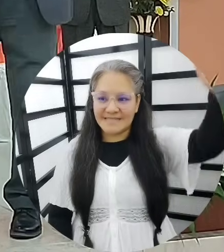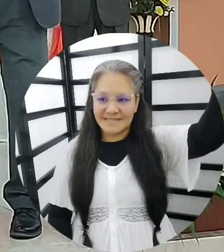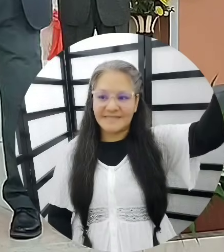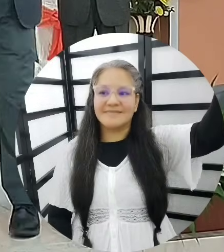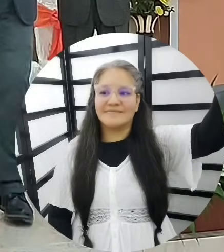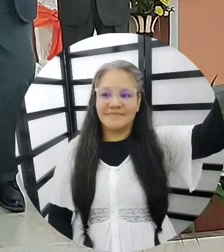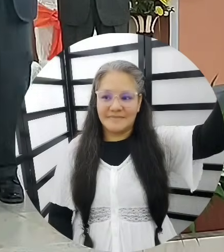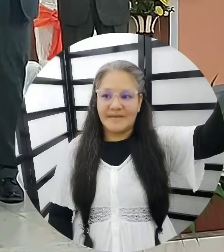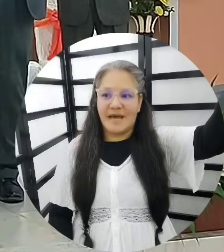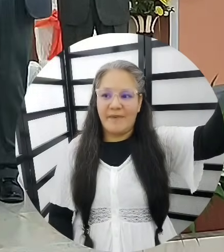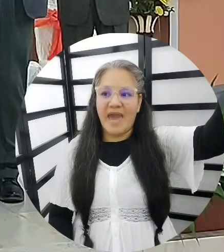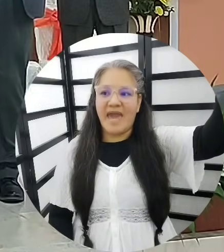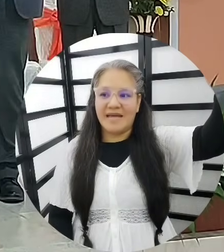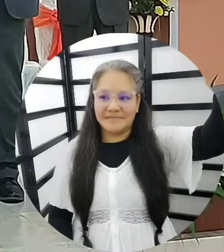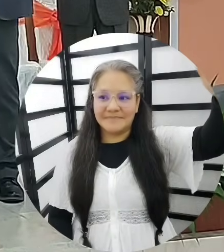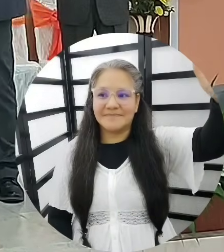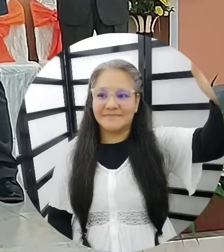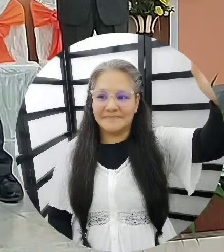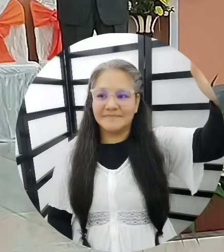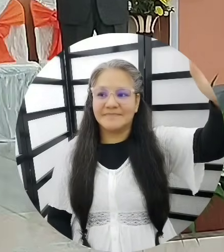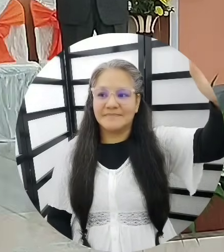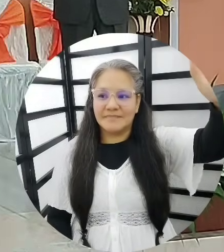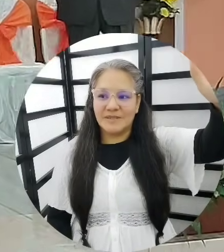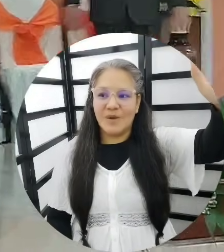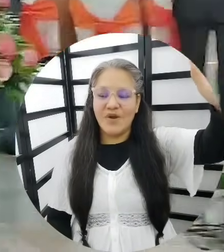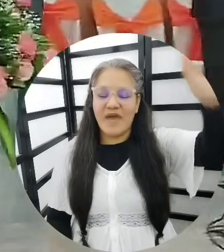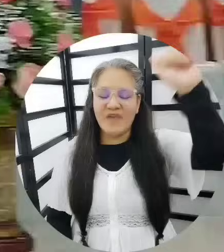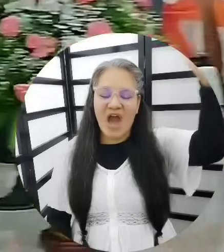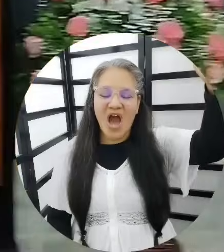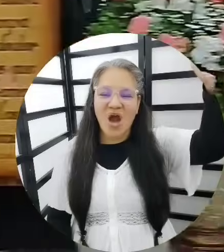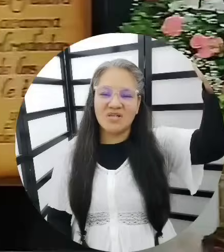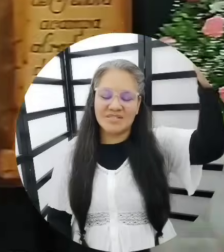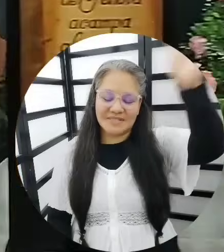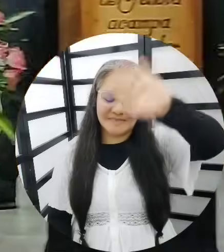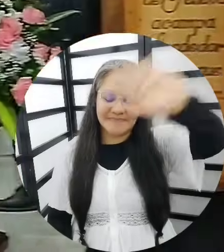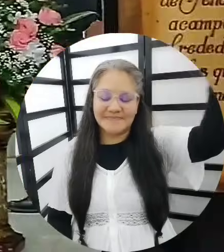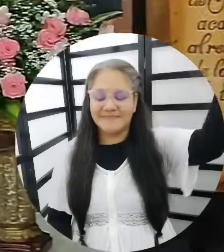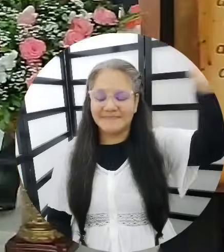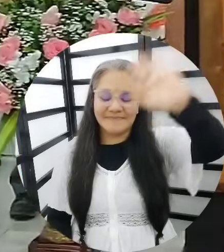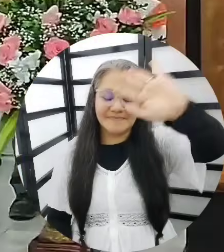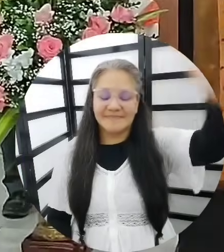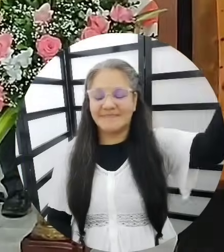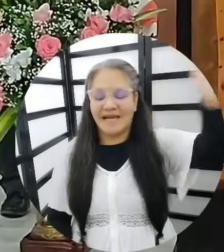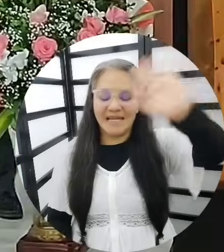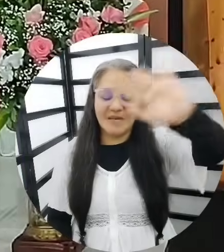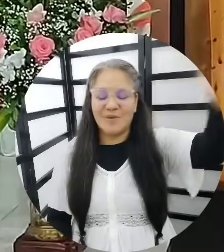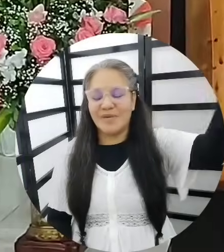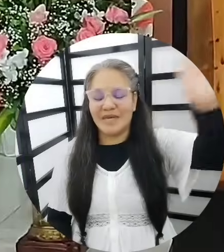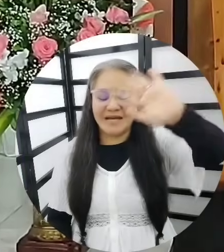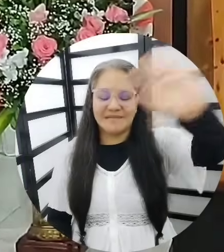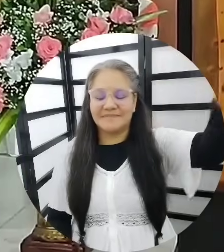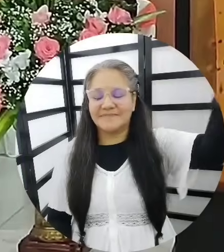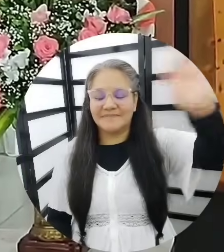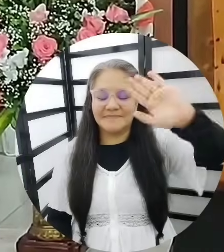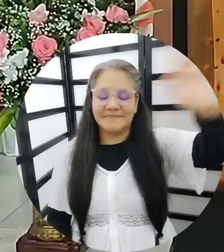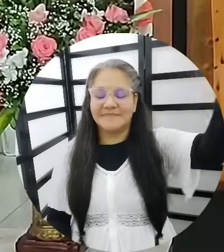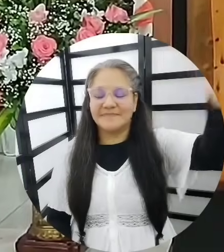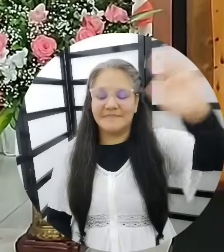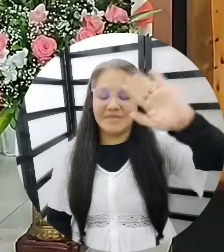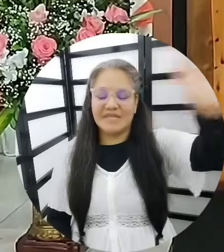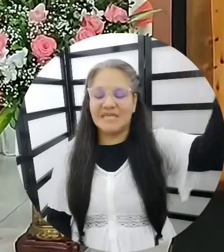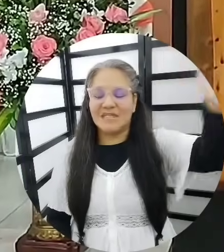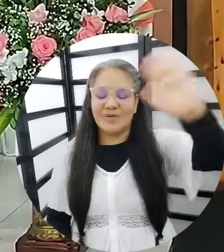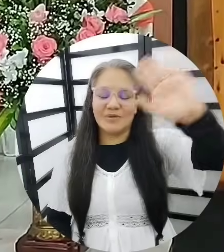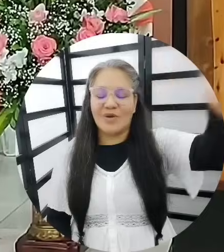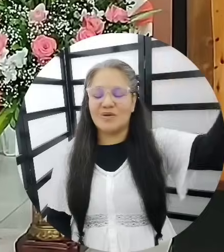son pocos. Pero aquí habemos buenos cristianos. Aquí habemos buenos hijos de Dios, buenos ministros de Dios. ¿Cuántos